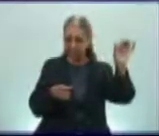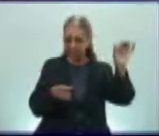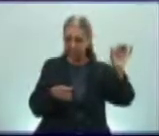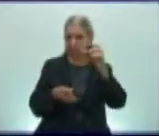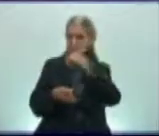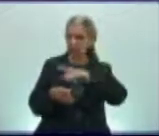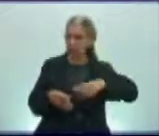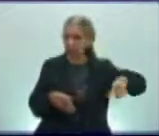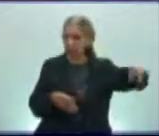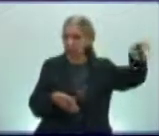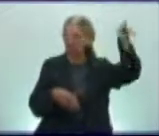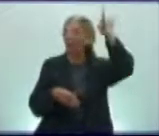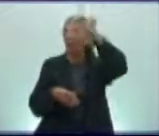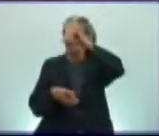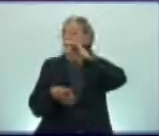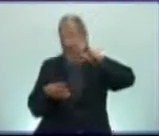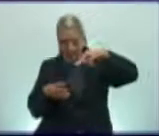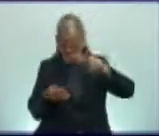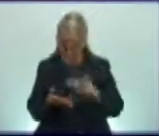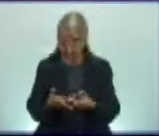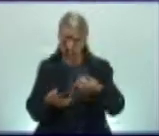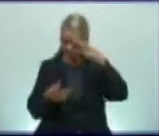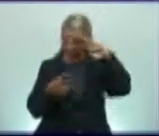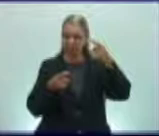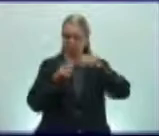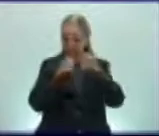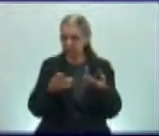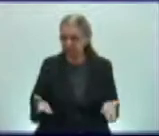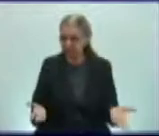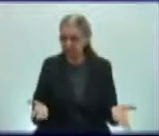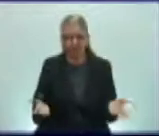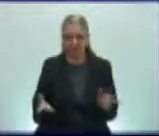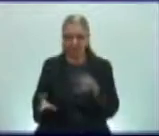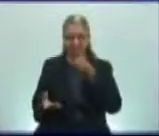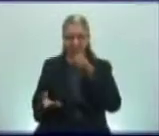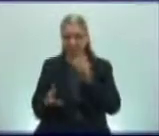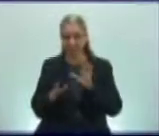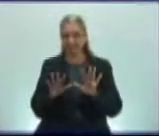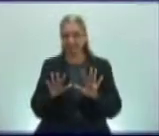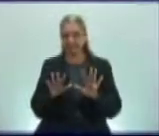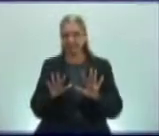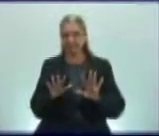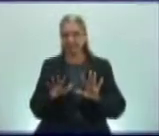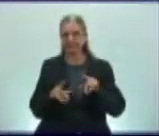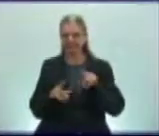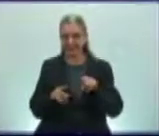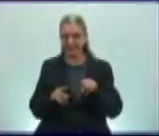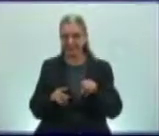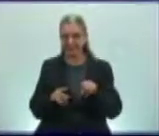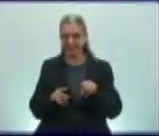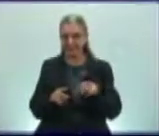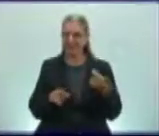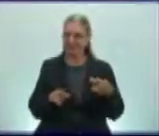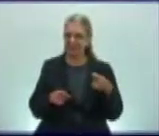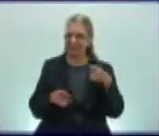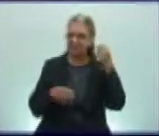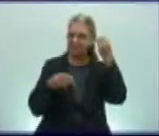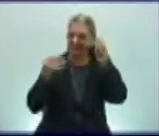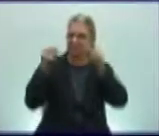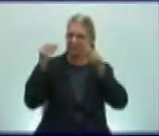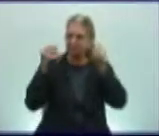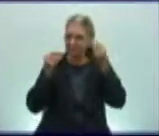toda la vuelta en el columpio, nos caemos, ¿verdad? Entonces, en eso debemos de estar pensando